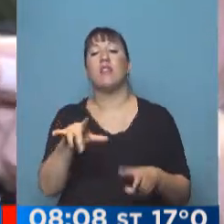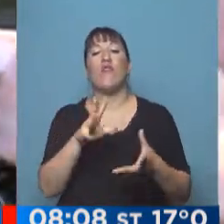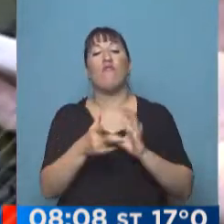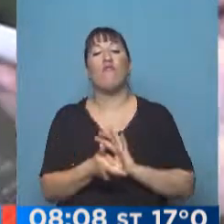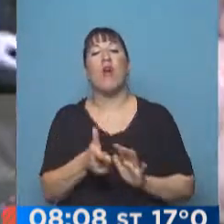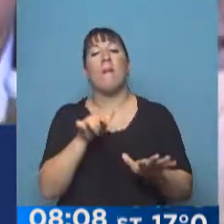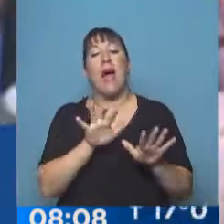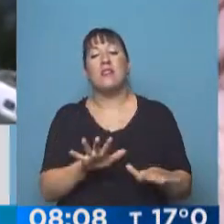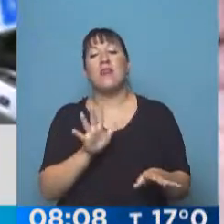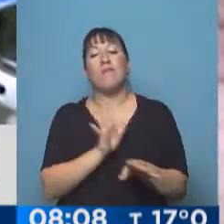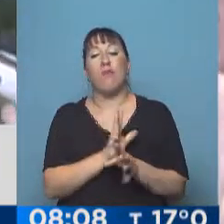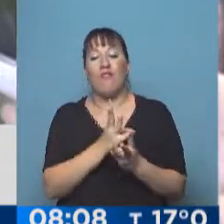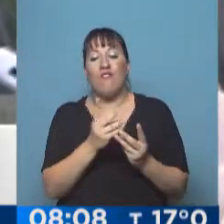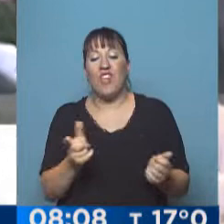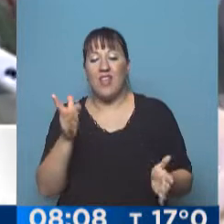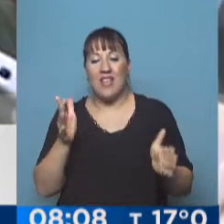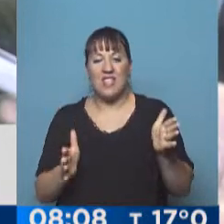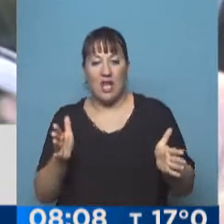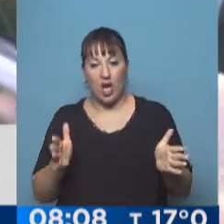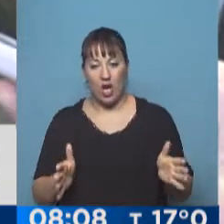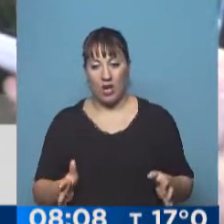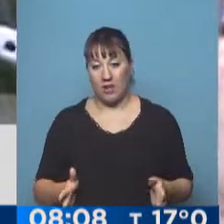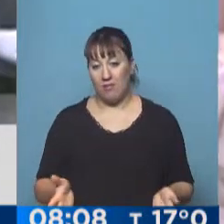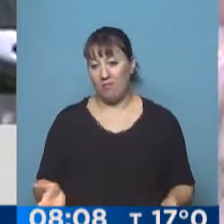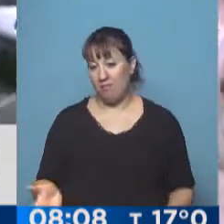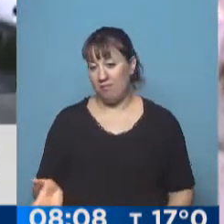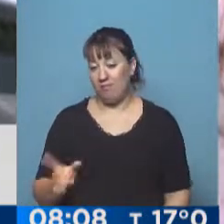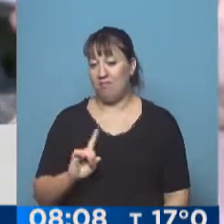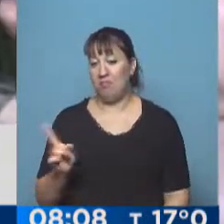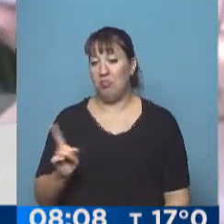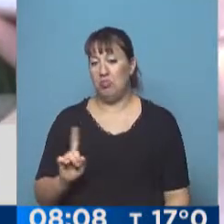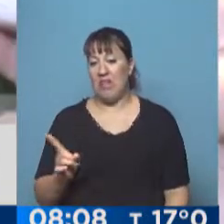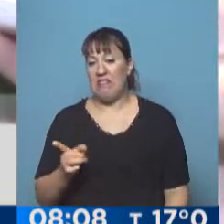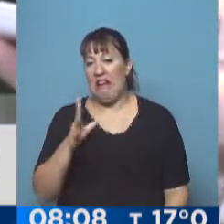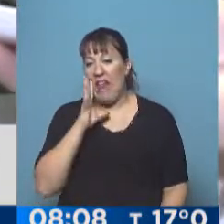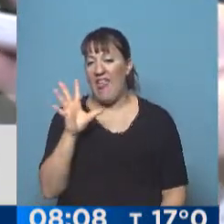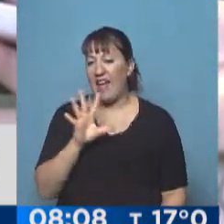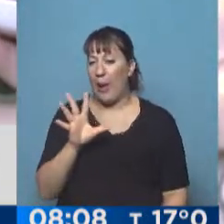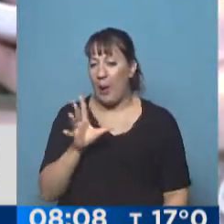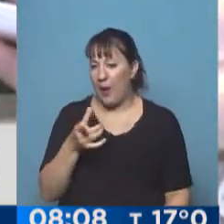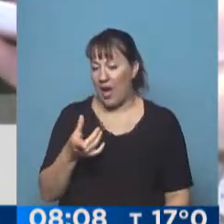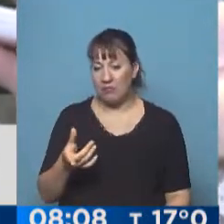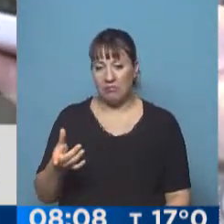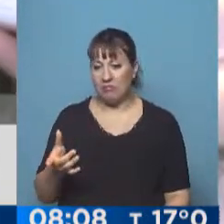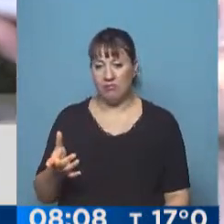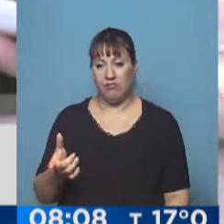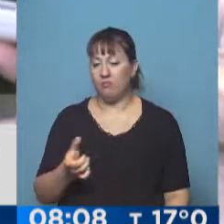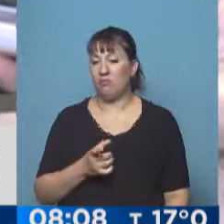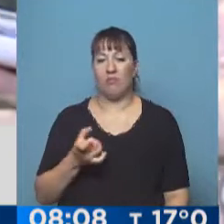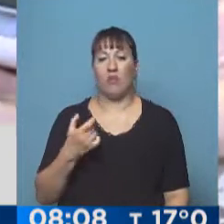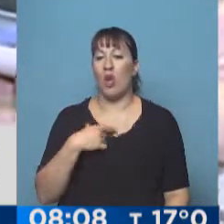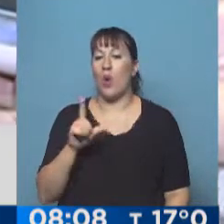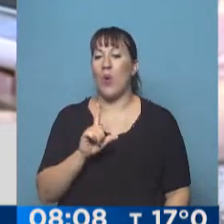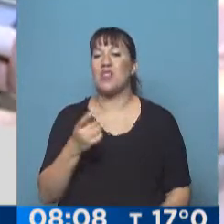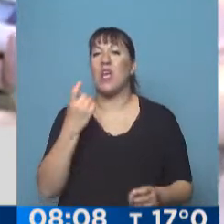respecto y síntomas de fin de ciclo ni síntoma ni cosa que tenga que ver con eso uno no se va a hacer cargo